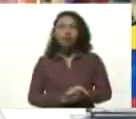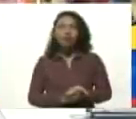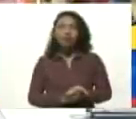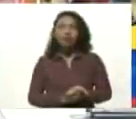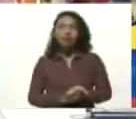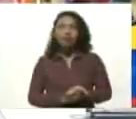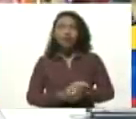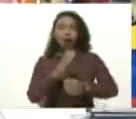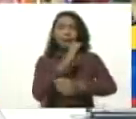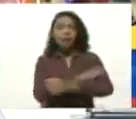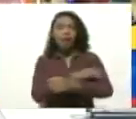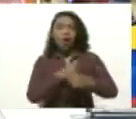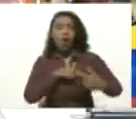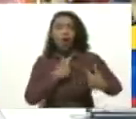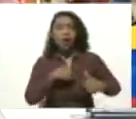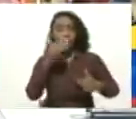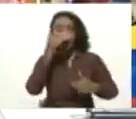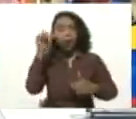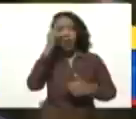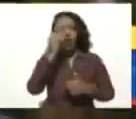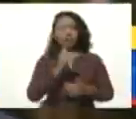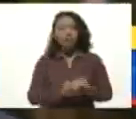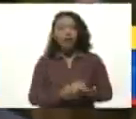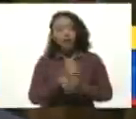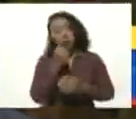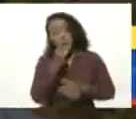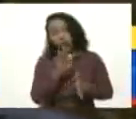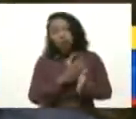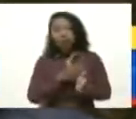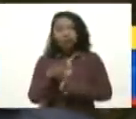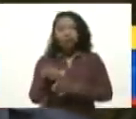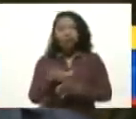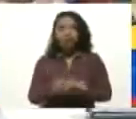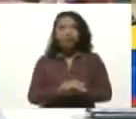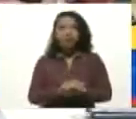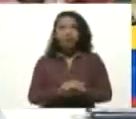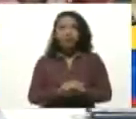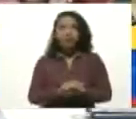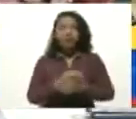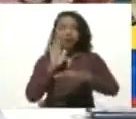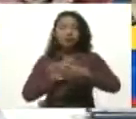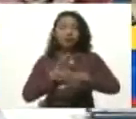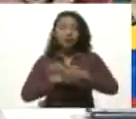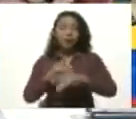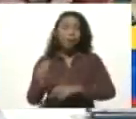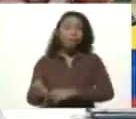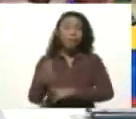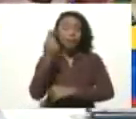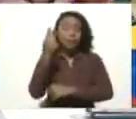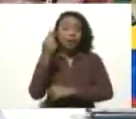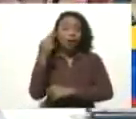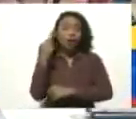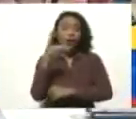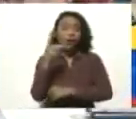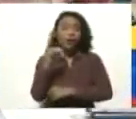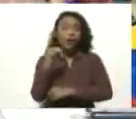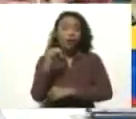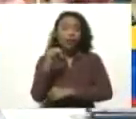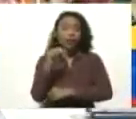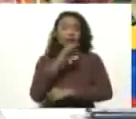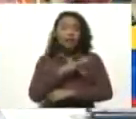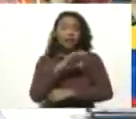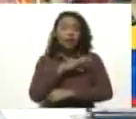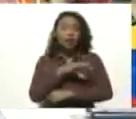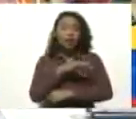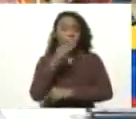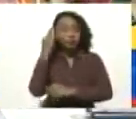El capitán del corazón mayor. Bueno, anuncié que el 1 de noviembre, señor